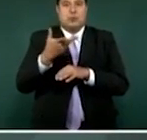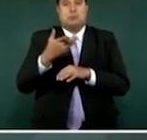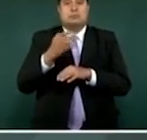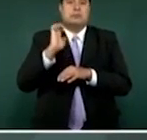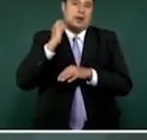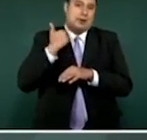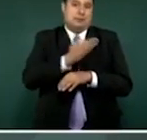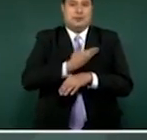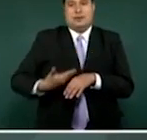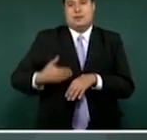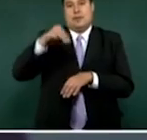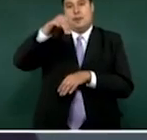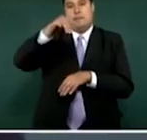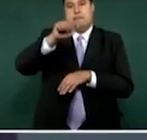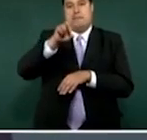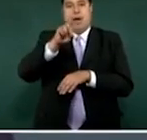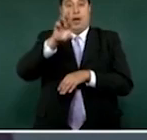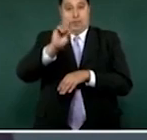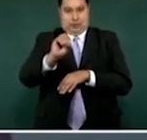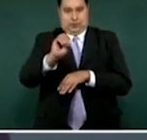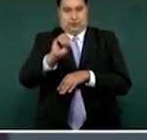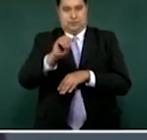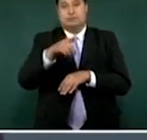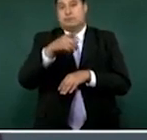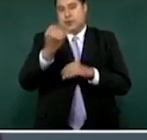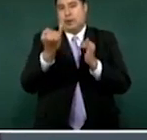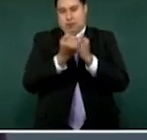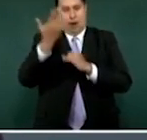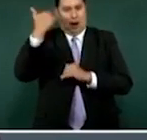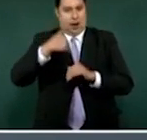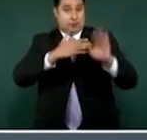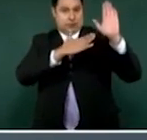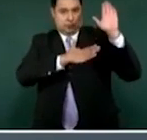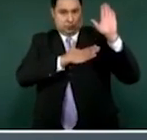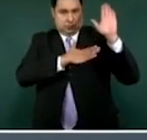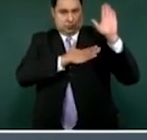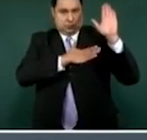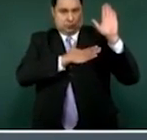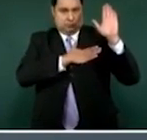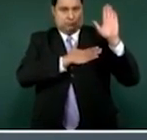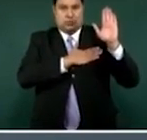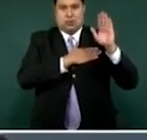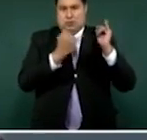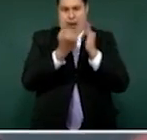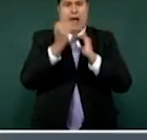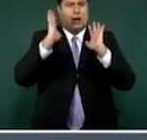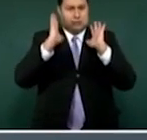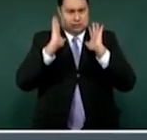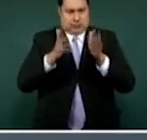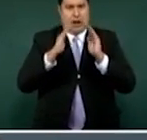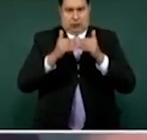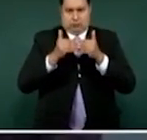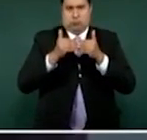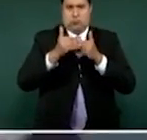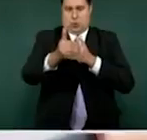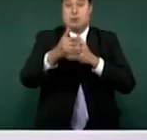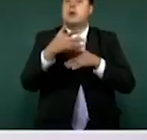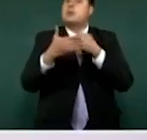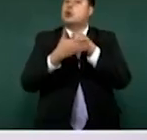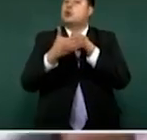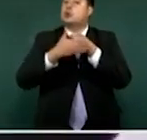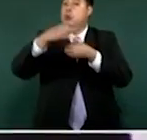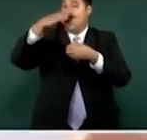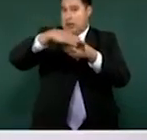Uno de los compromisos que tenemos y vamos a cumplir, ya se ha avanzado, pero vienen elecciones